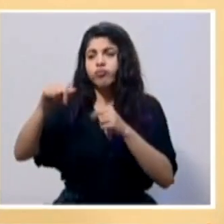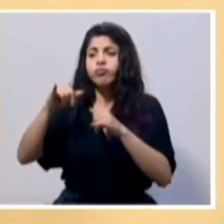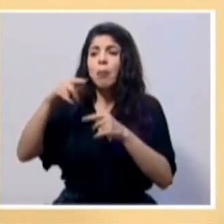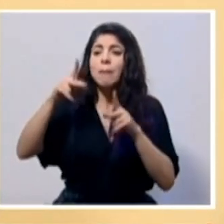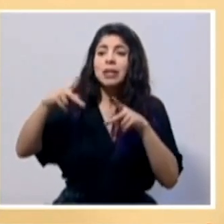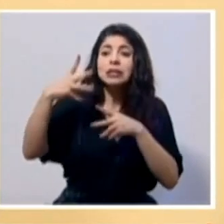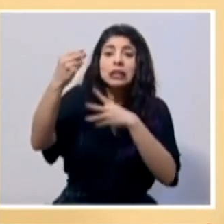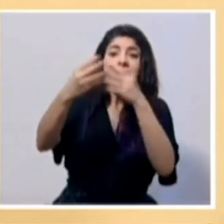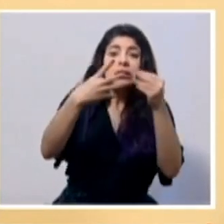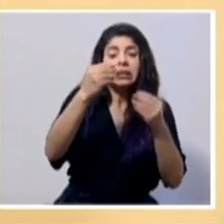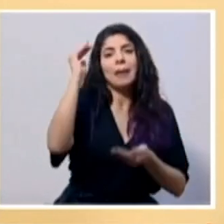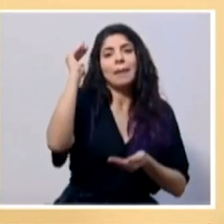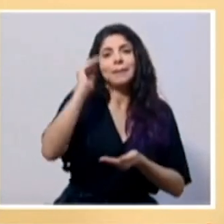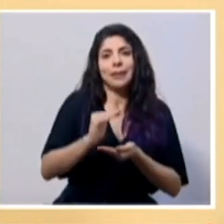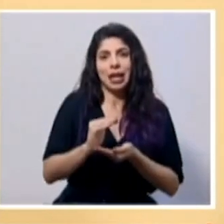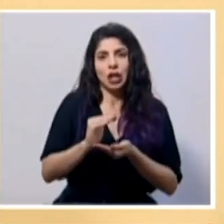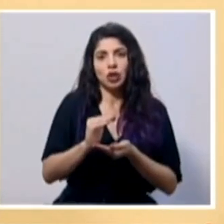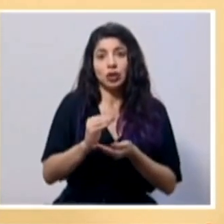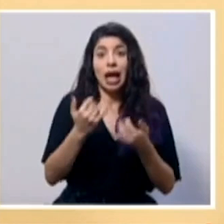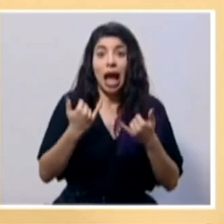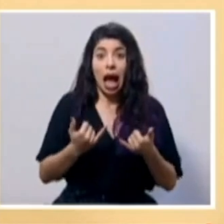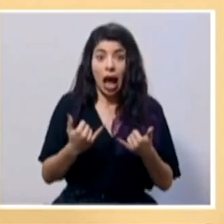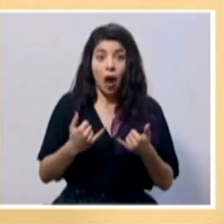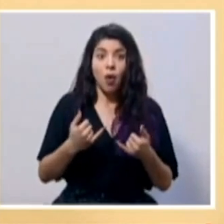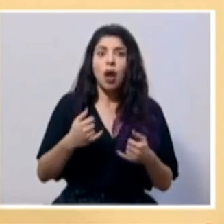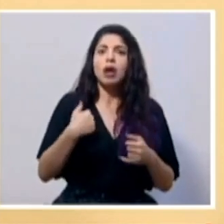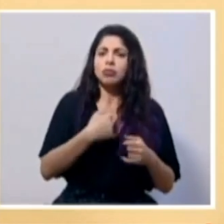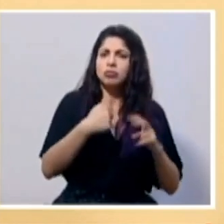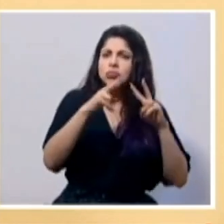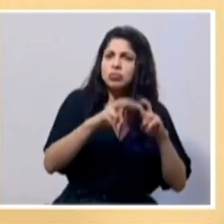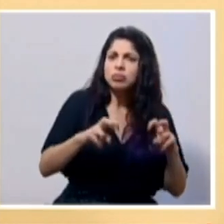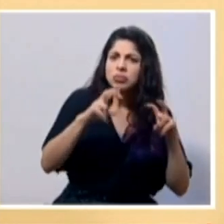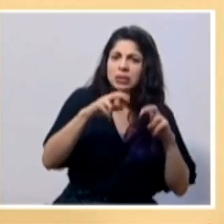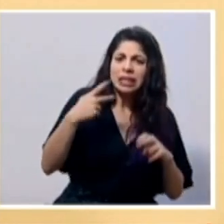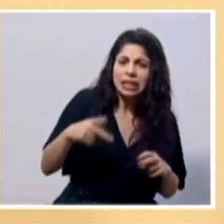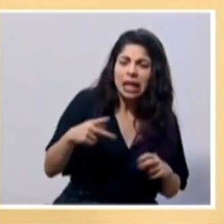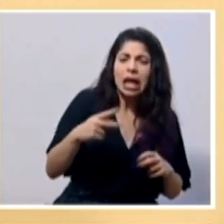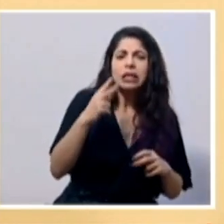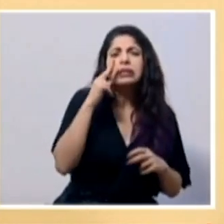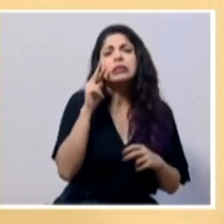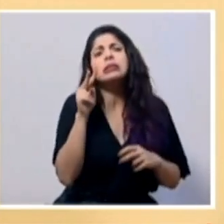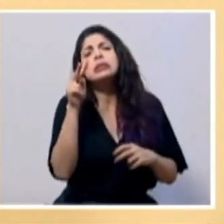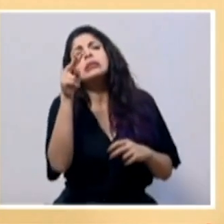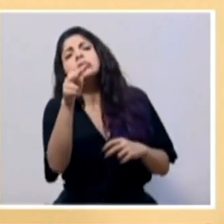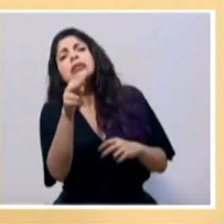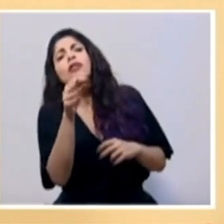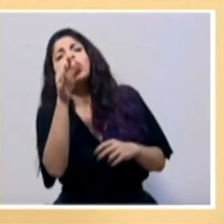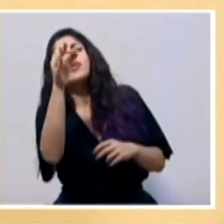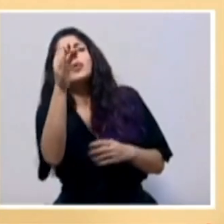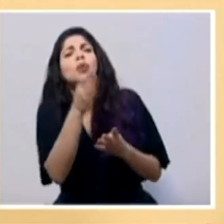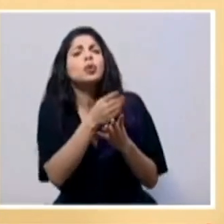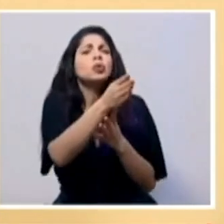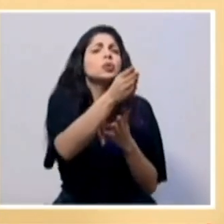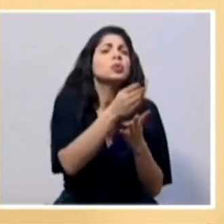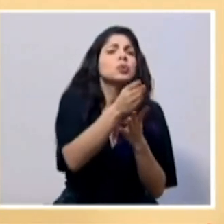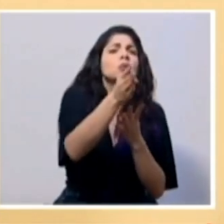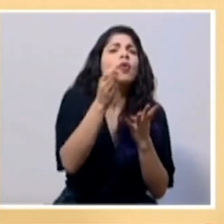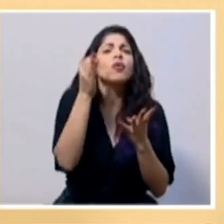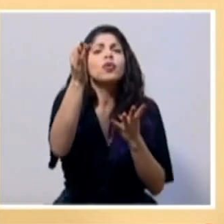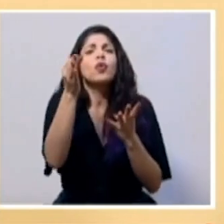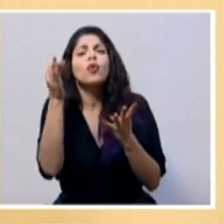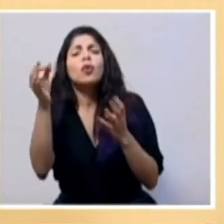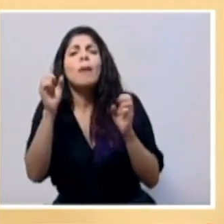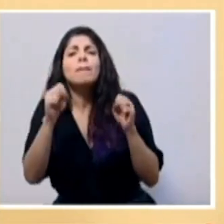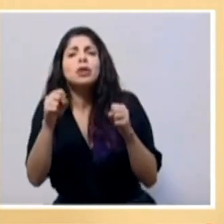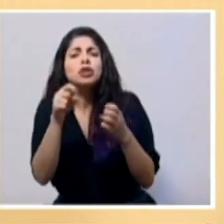pues obviamente nosotros siempre estamos haciendo los análisis de riesgo, haciendo las proyecciones con la modelación de diferentes escenarios y podemos eventualmente